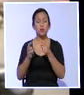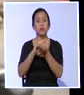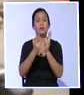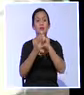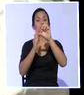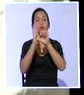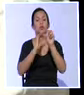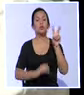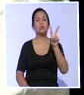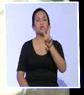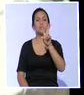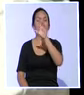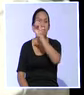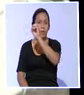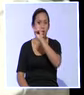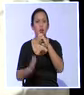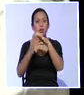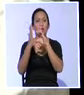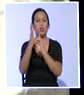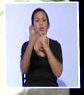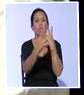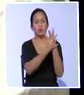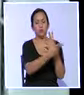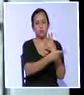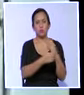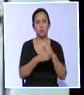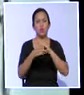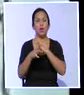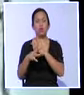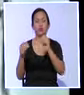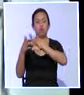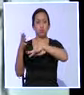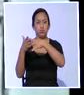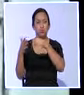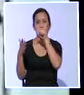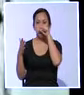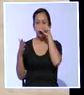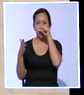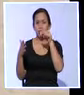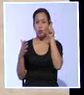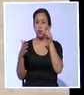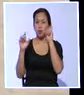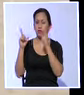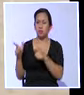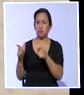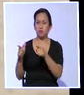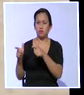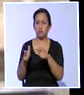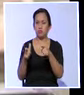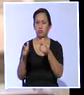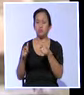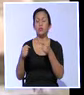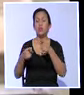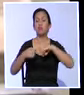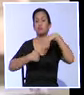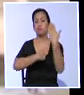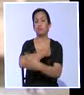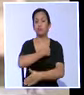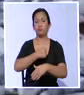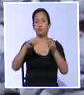220 del código orgánico integral penal eliminando la tabla de sustancias catalogadas sujetas a fiscalización y sancionar drásticamente